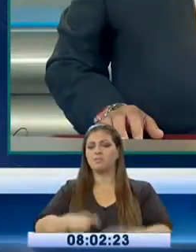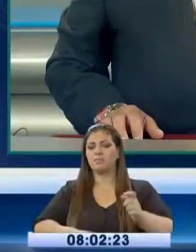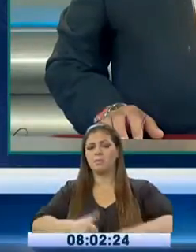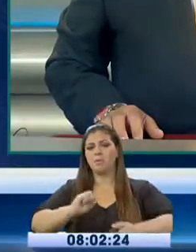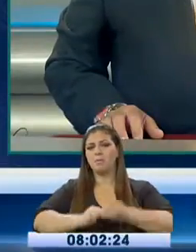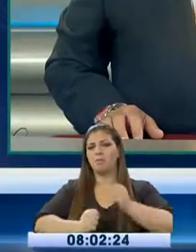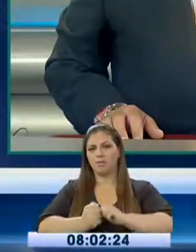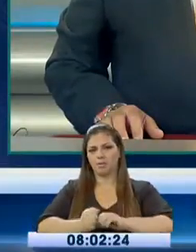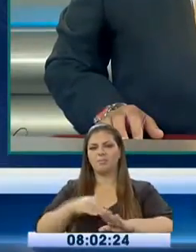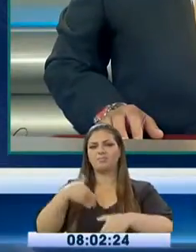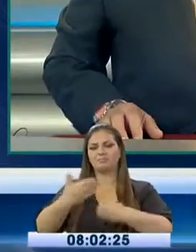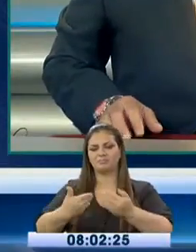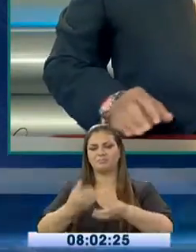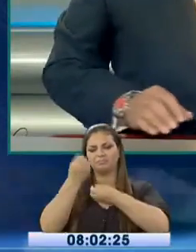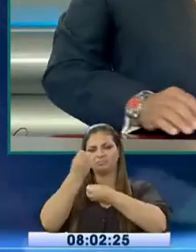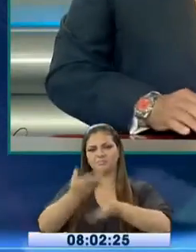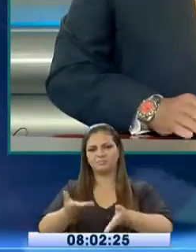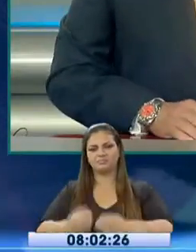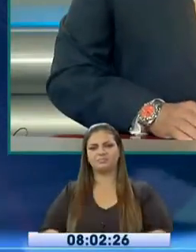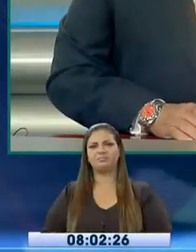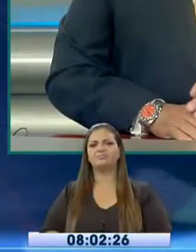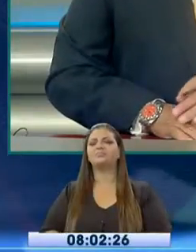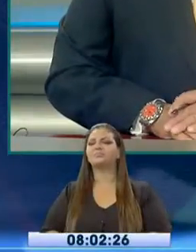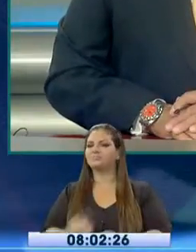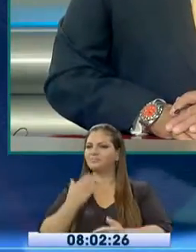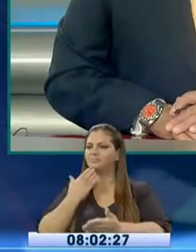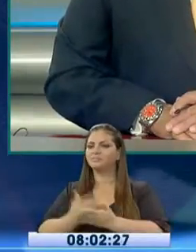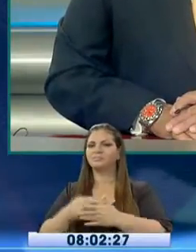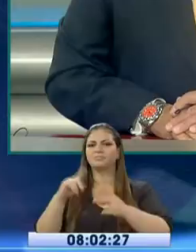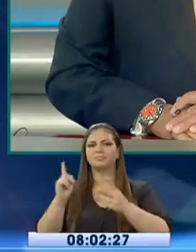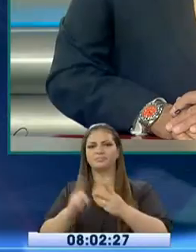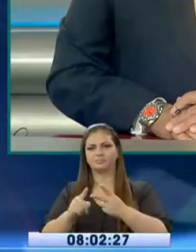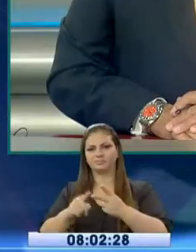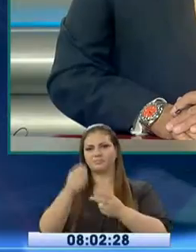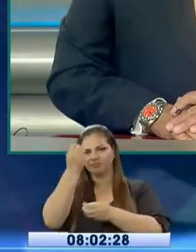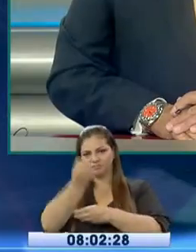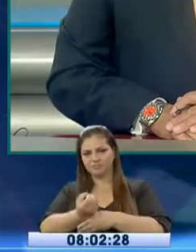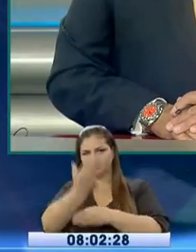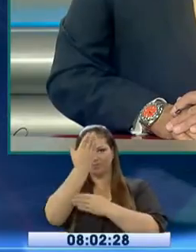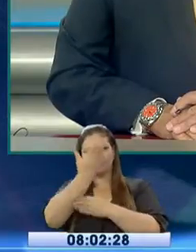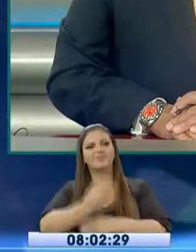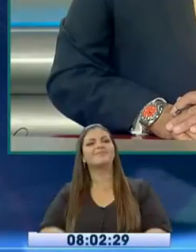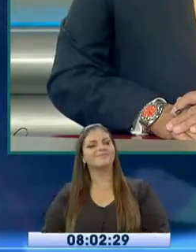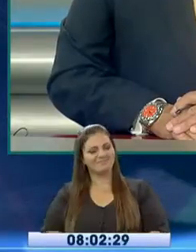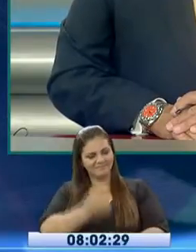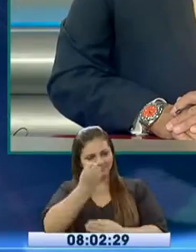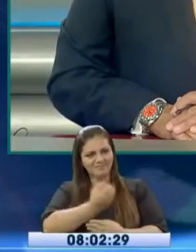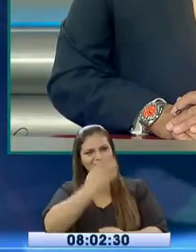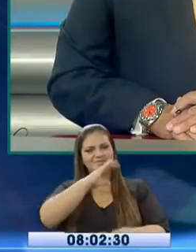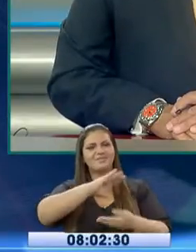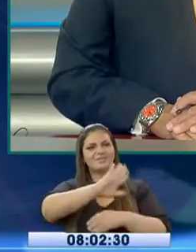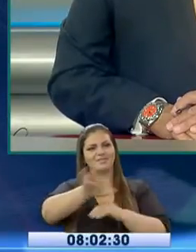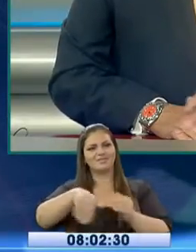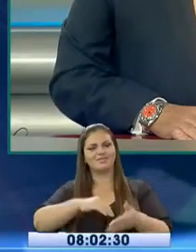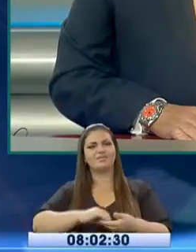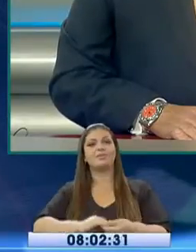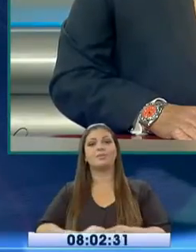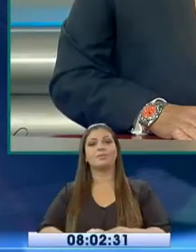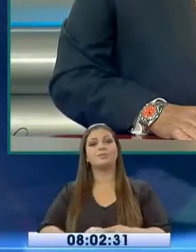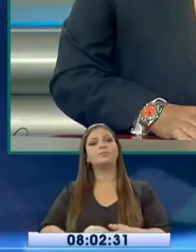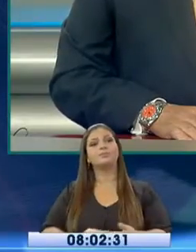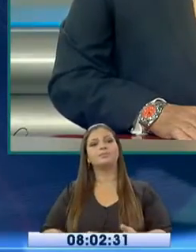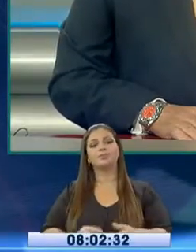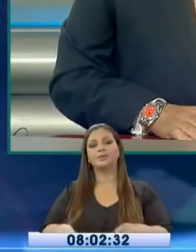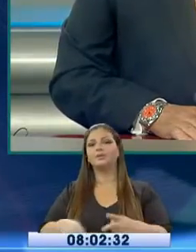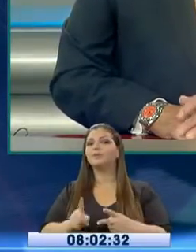de la ciudad de Guayaquil. Perfecto, Enrique, buenos días. Hola, ¿qué tal? Buenos días a todos. Fíjense que estamos en un operativo policial distrito Portete,